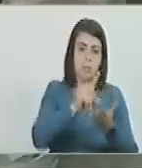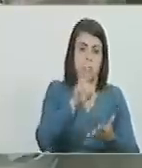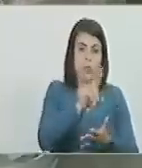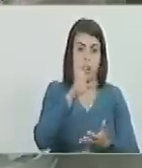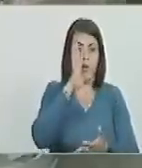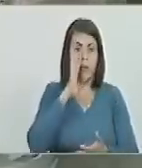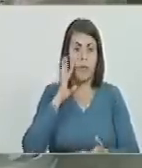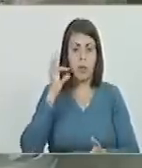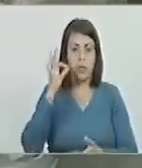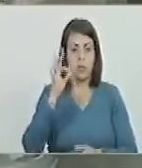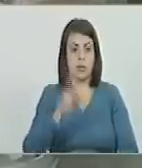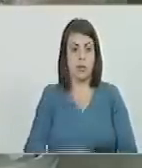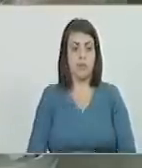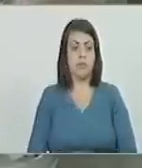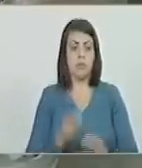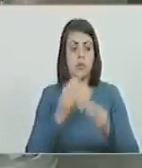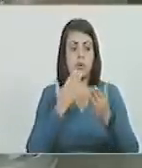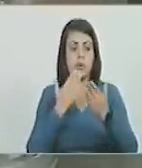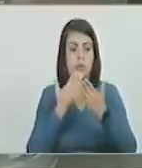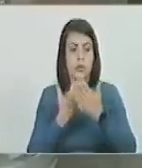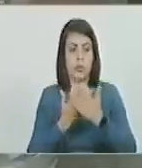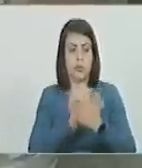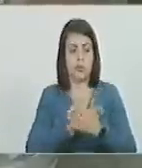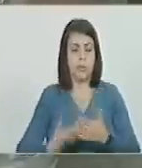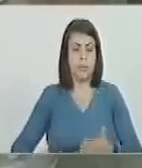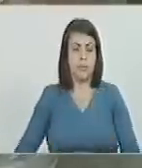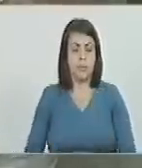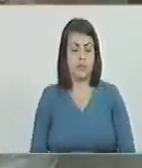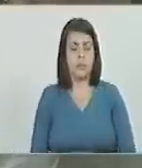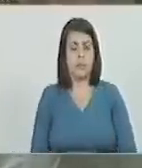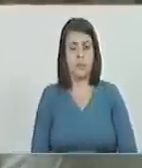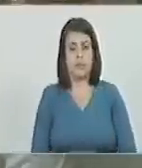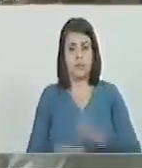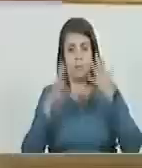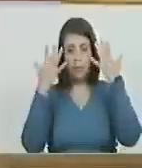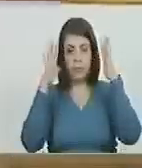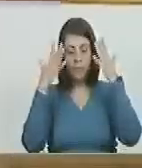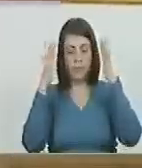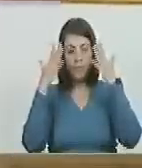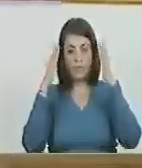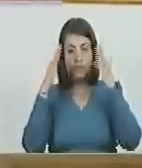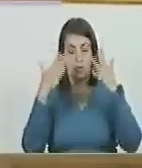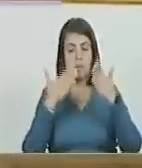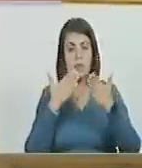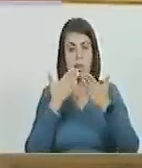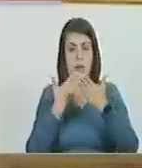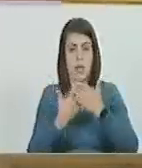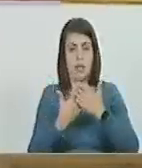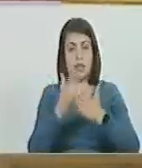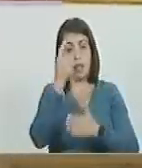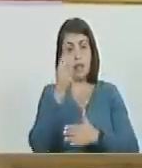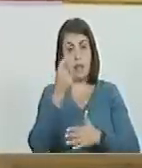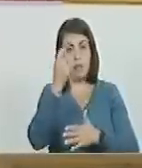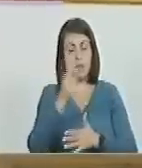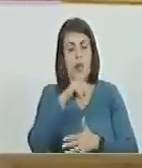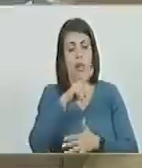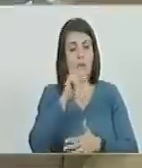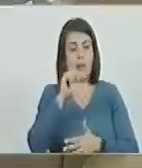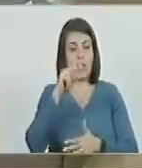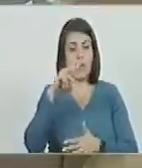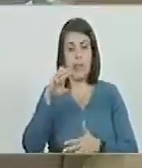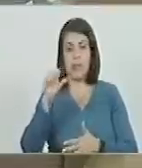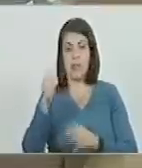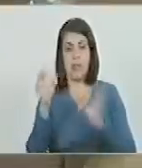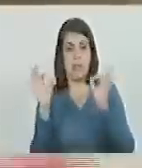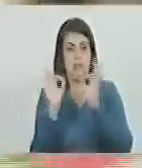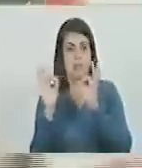la República Francesa. Muchísimas gracias, presidente. Gracias, querida diputada Vanessa Montero. Nadie